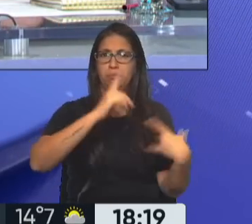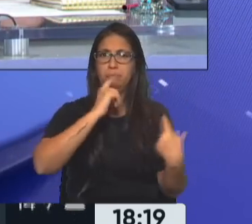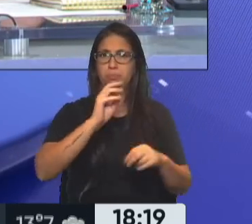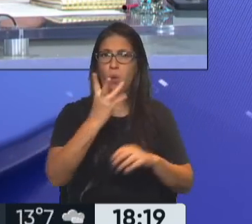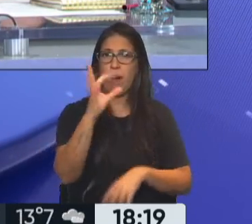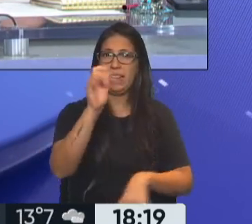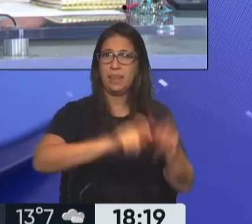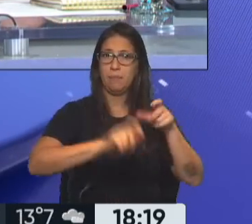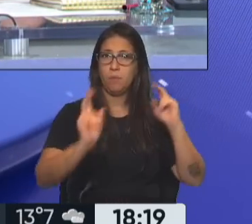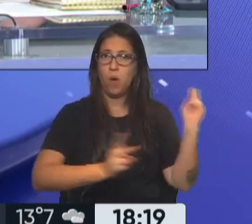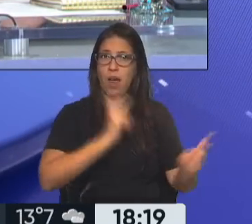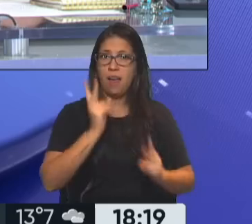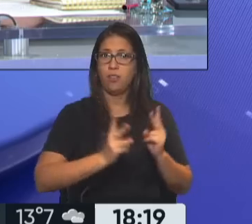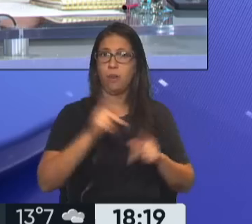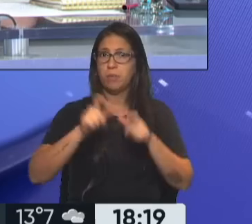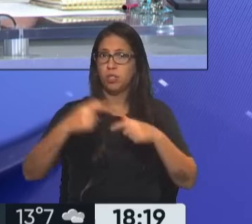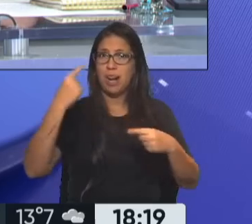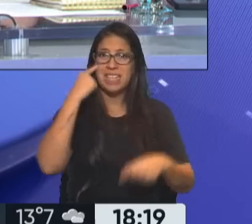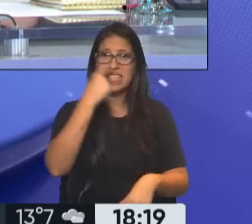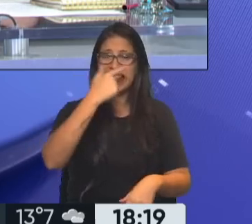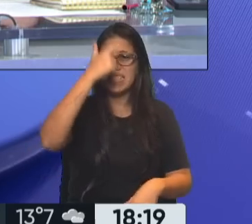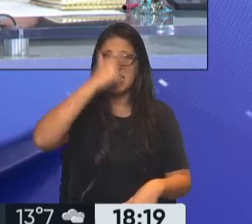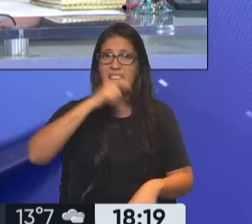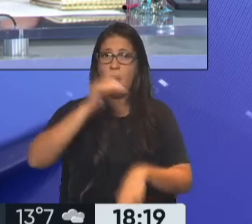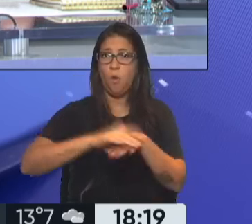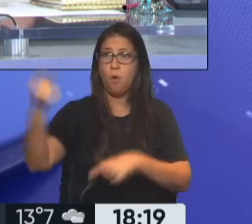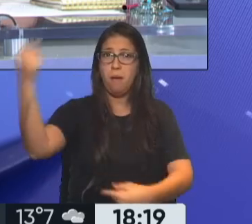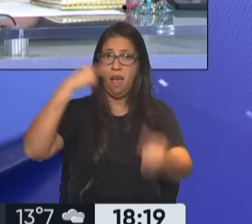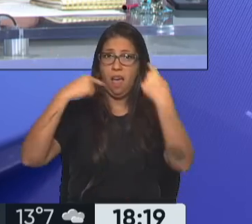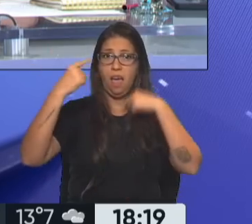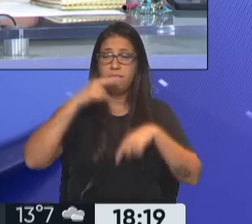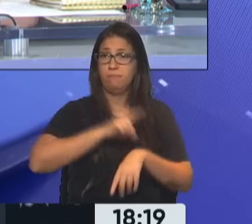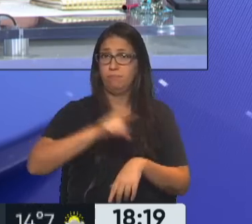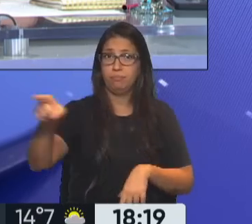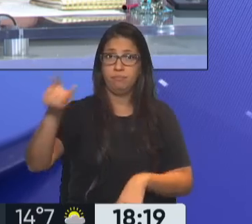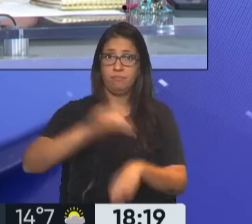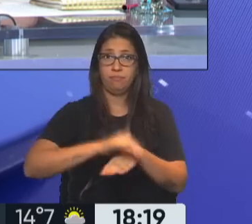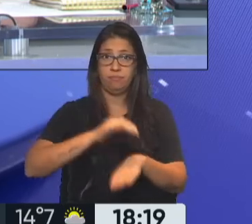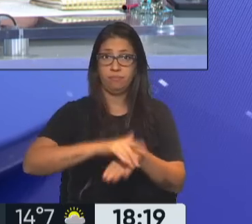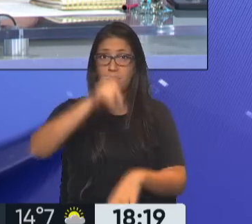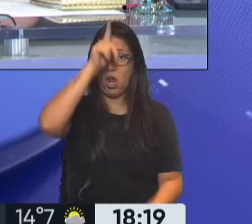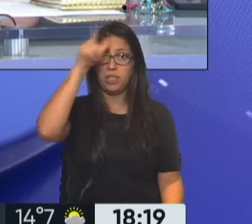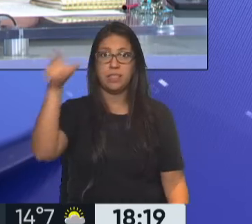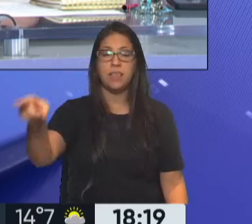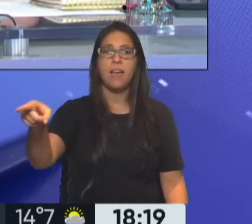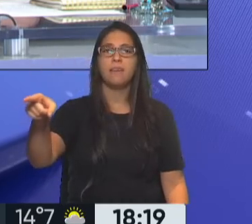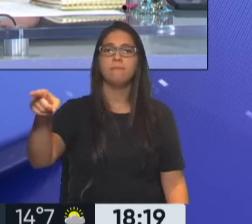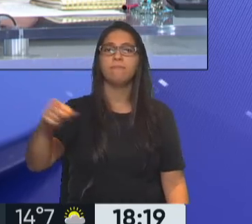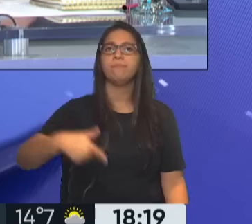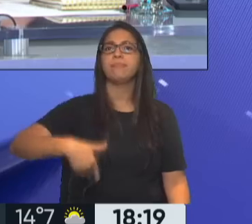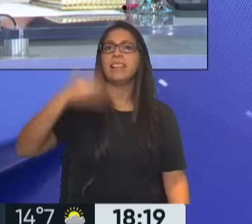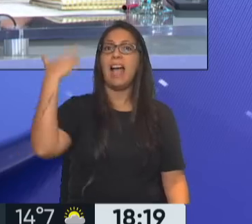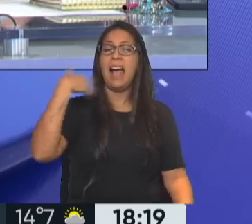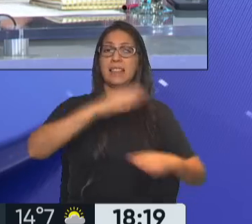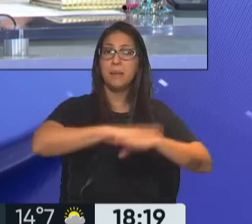de personas que directamente quedaron ciegas y que señalaban a las fuerzas policiales. Unas fuerzas policiales que hay que decir esto también, Pablo, previo al estallido